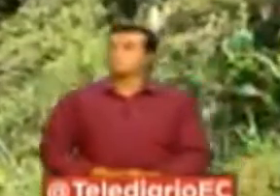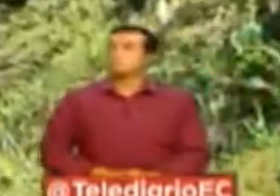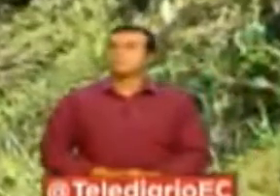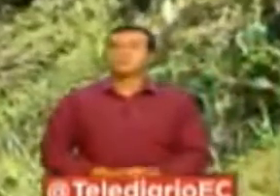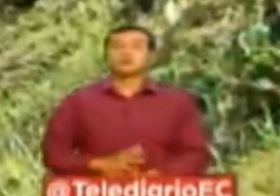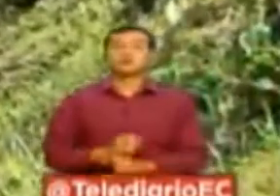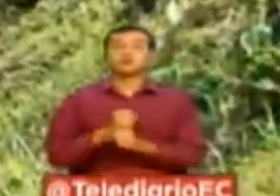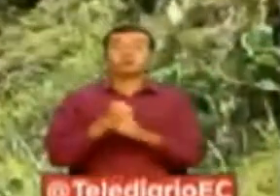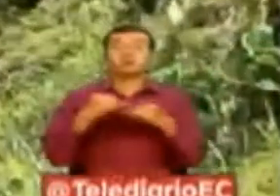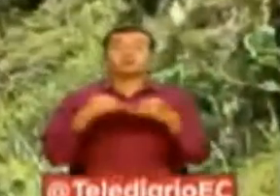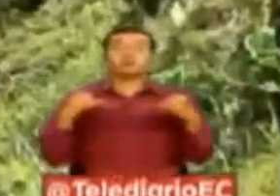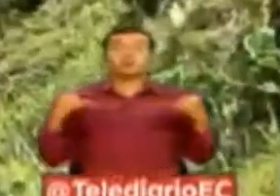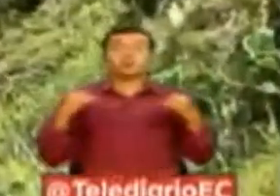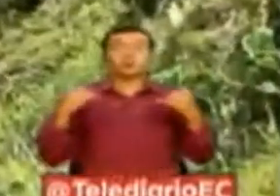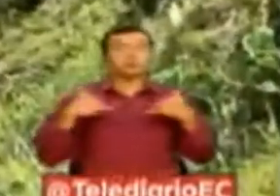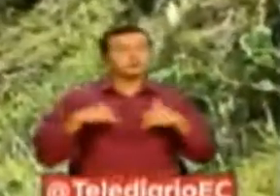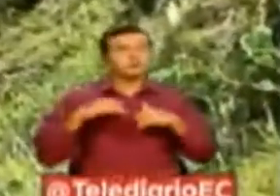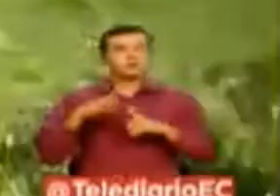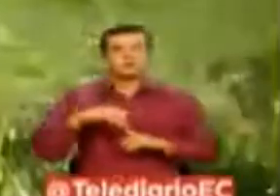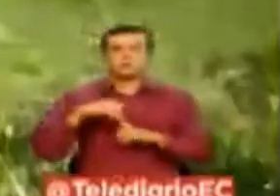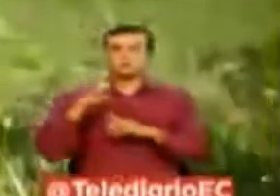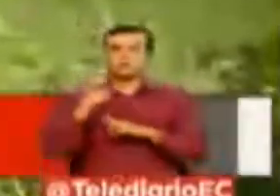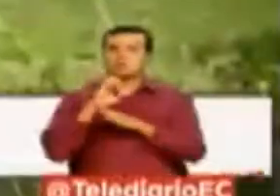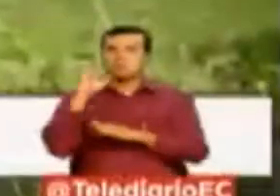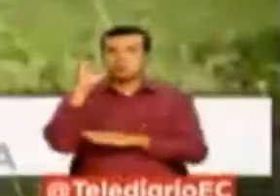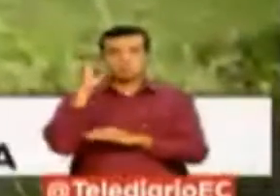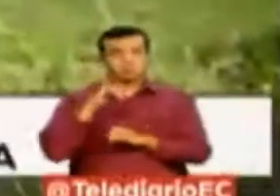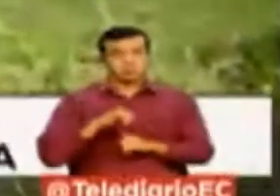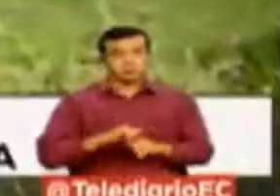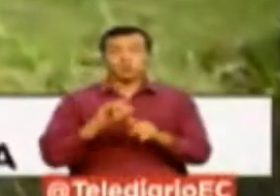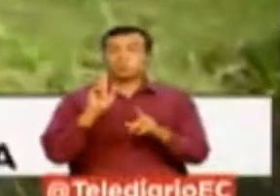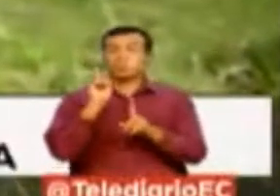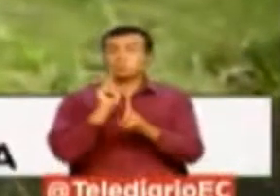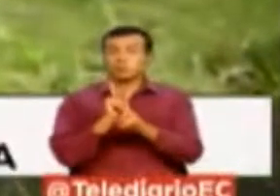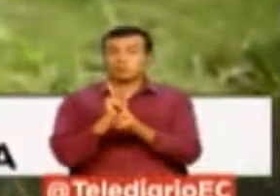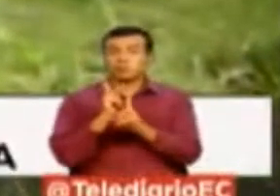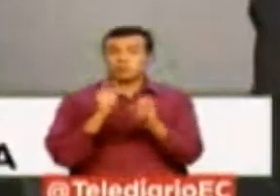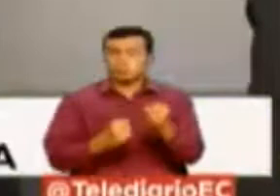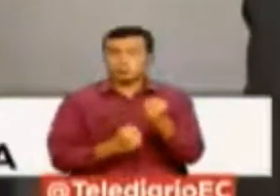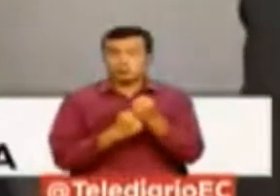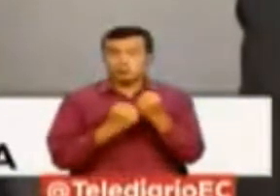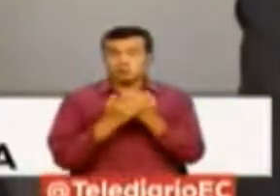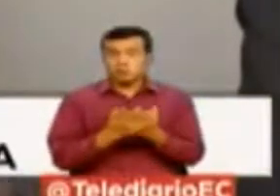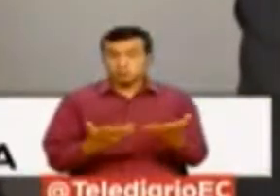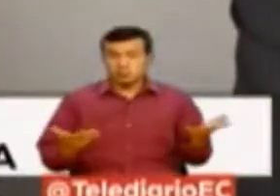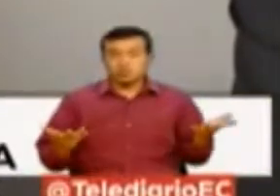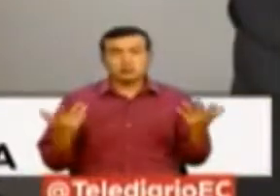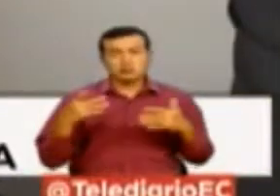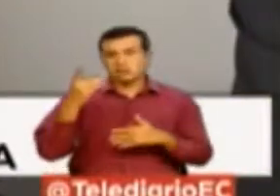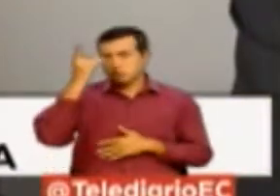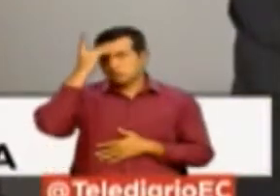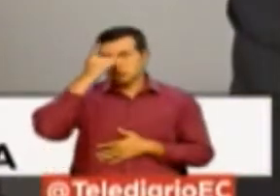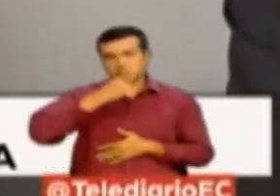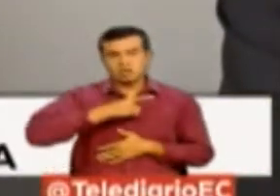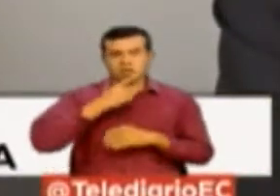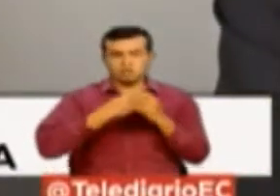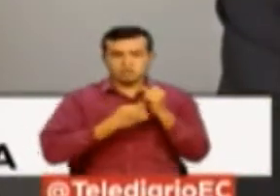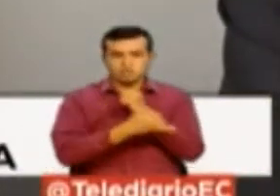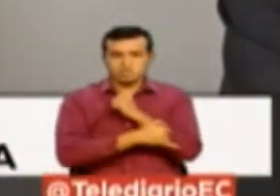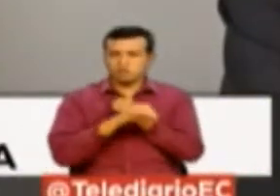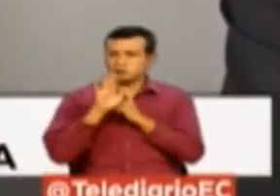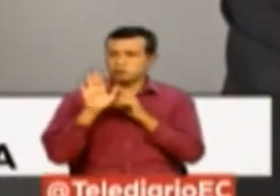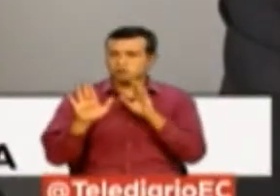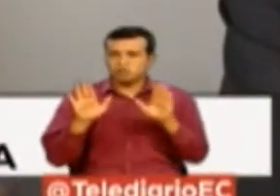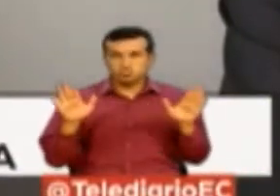la seguridad de fronteras continúa siendo la prioridad para ecuador y colombia un aspecto que ahora será fortalecido hemos decidido ambos países